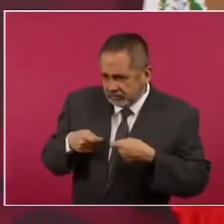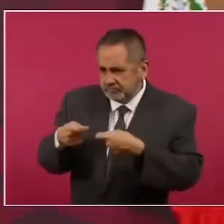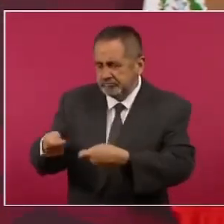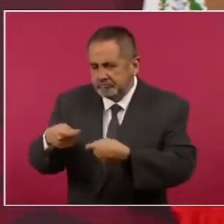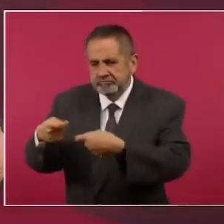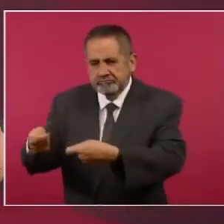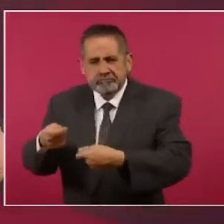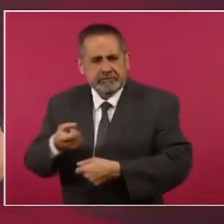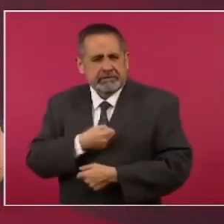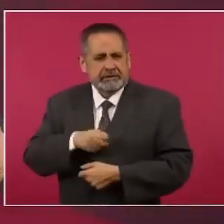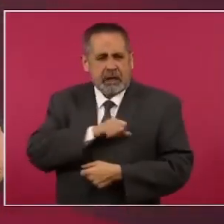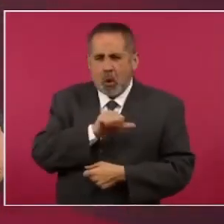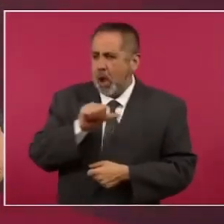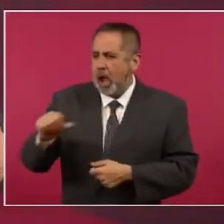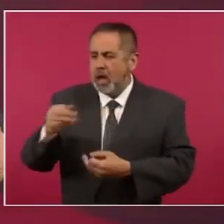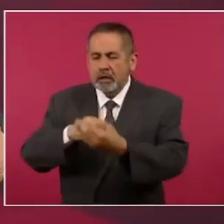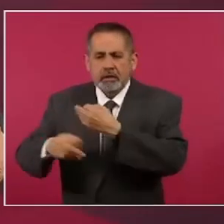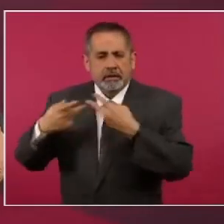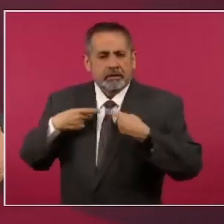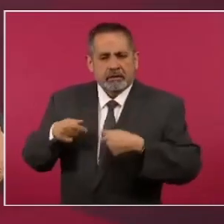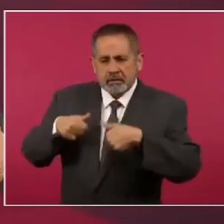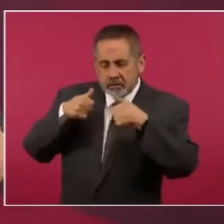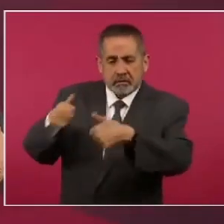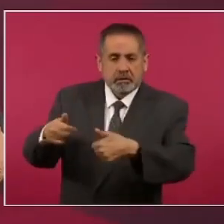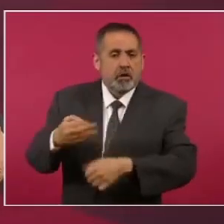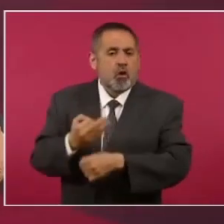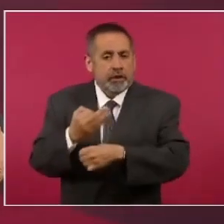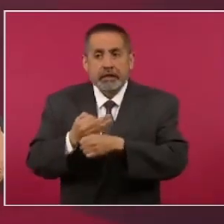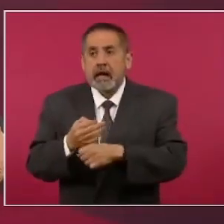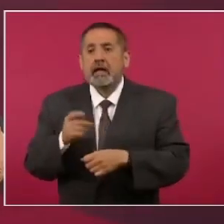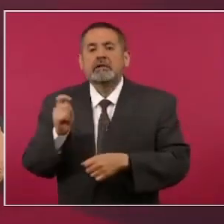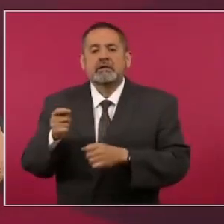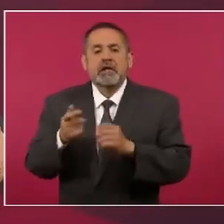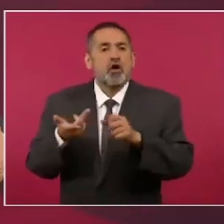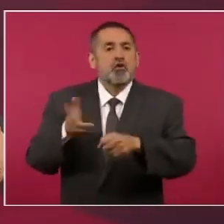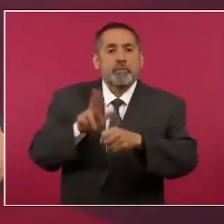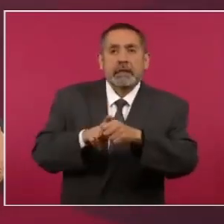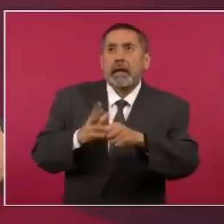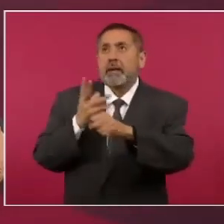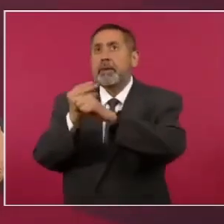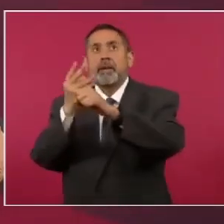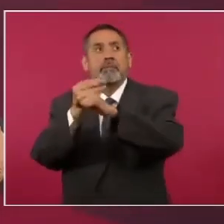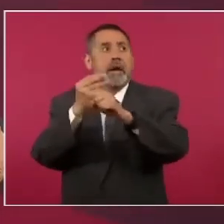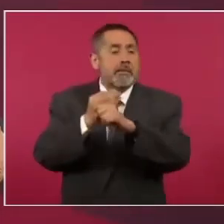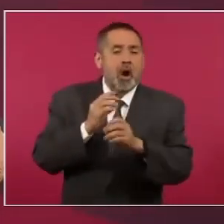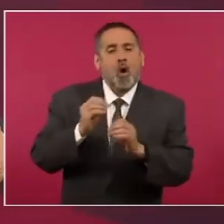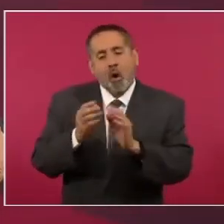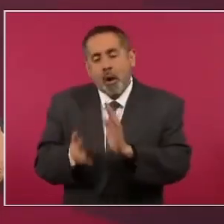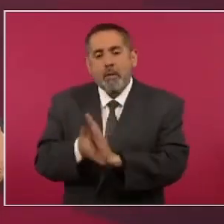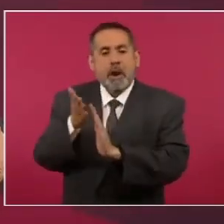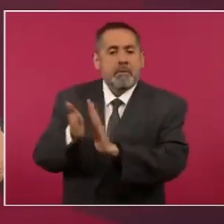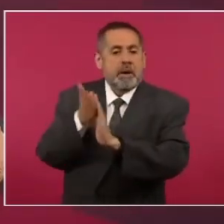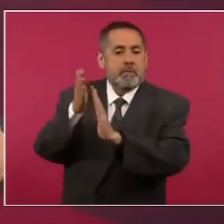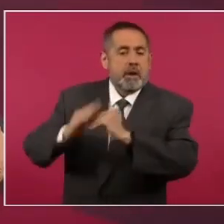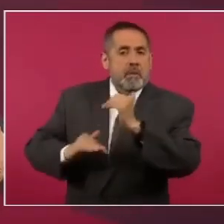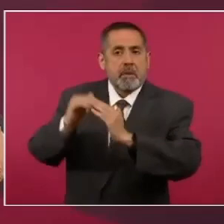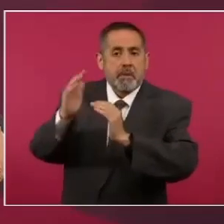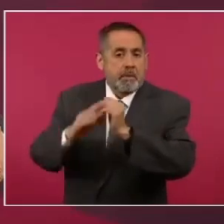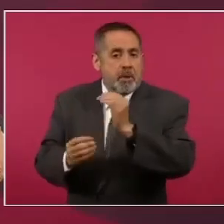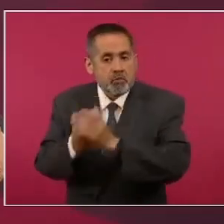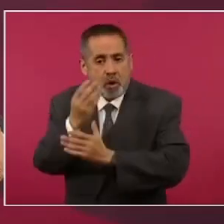salud, como se está haciendo, rehabilitando hospitales, construyendo hospitales